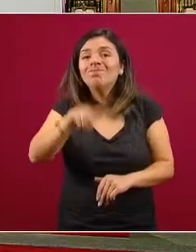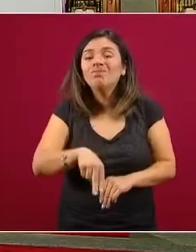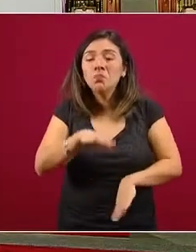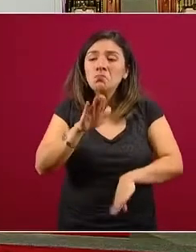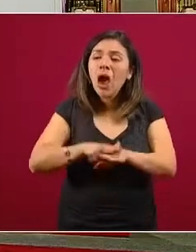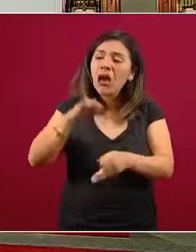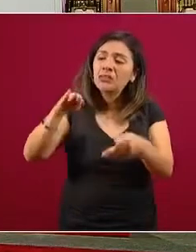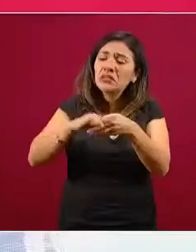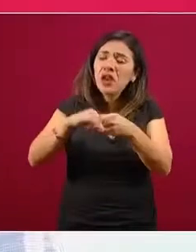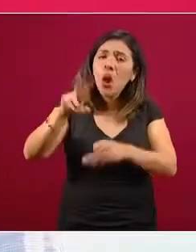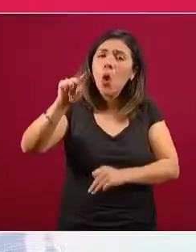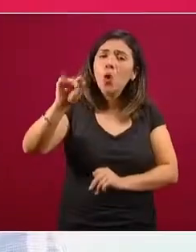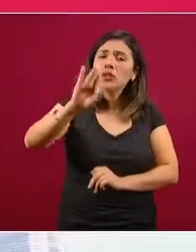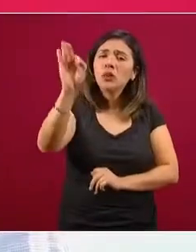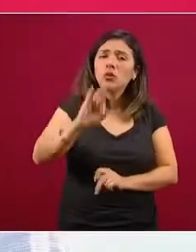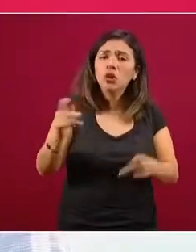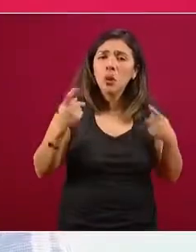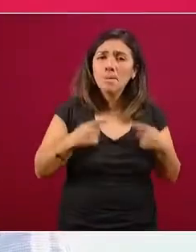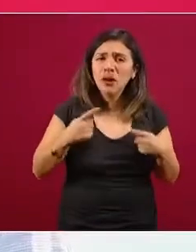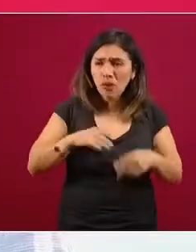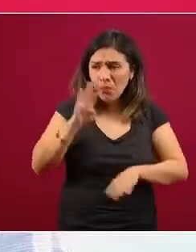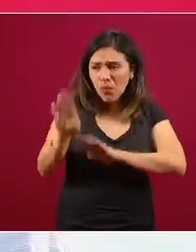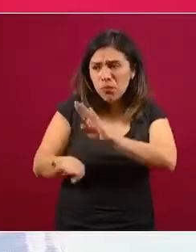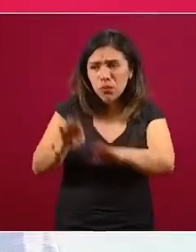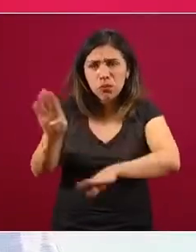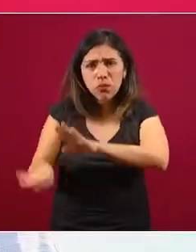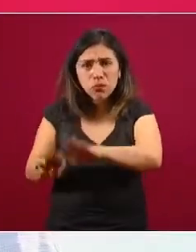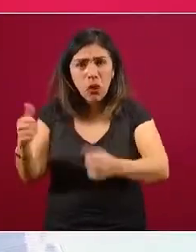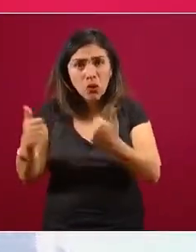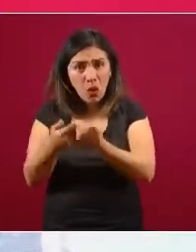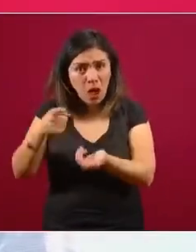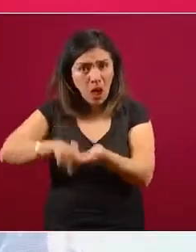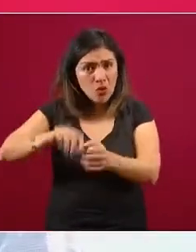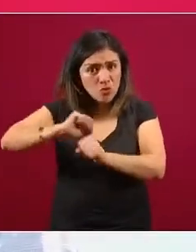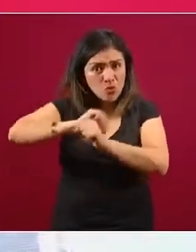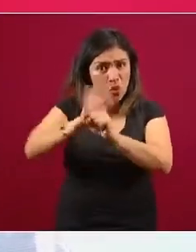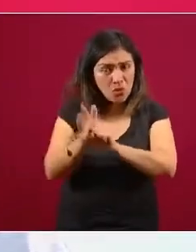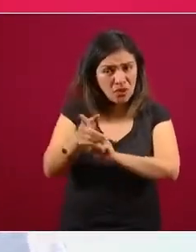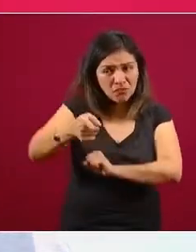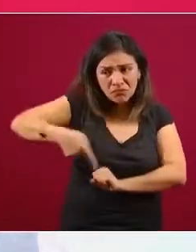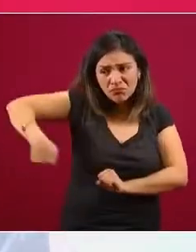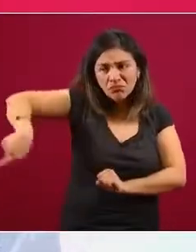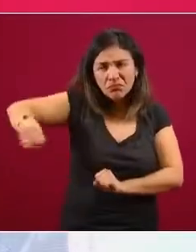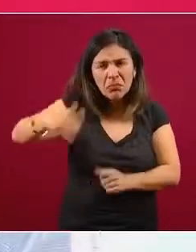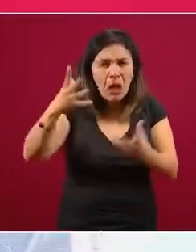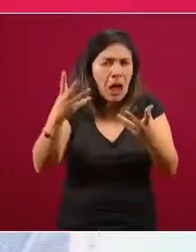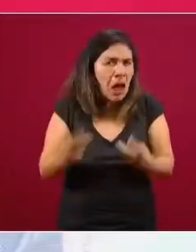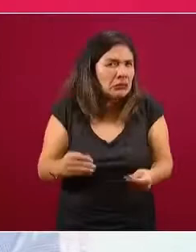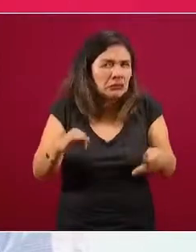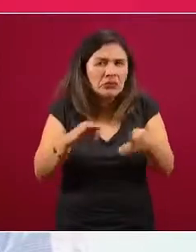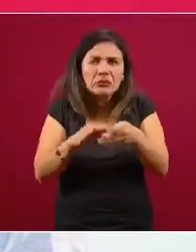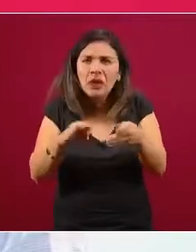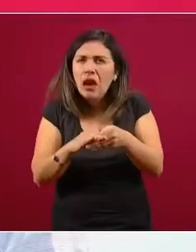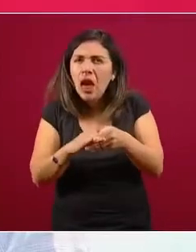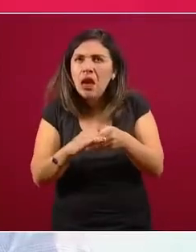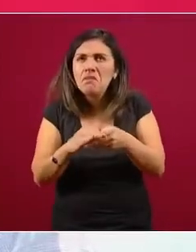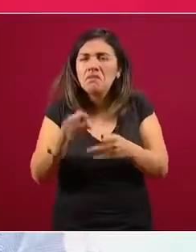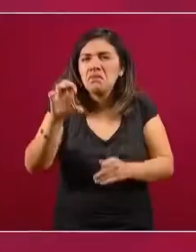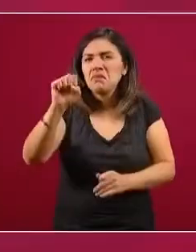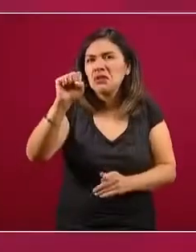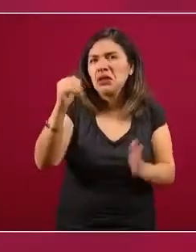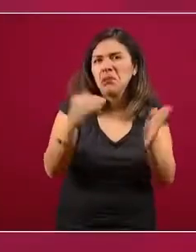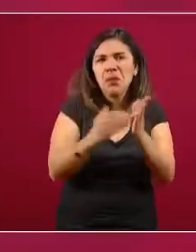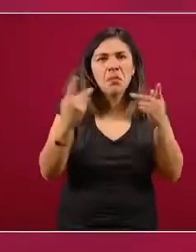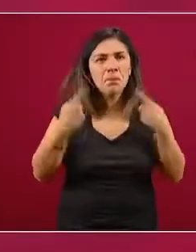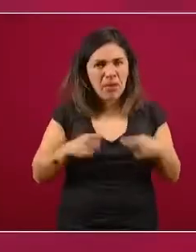el 80% de las personas que han fallecido por COVID-19, estas casi poco más de